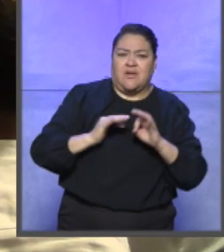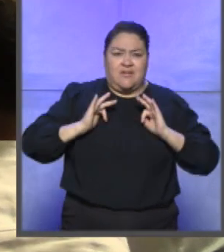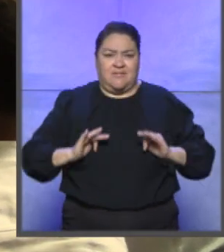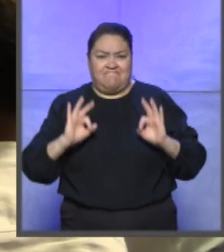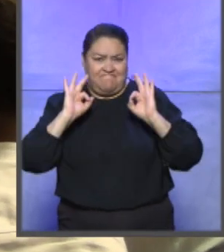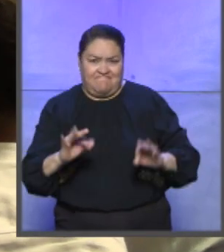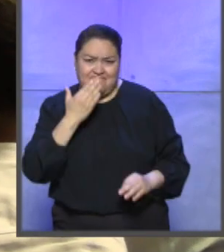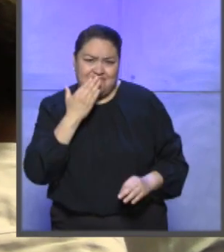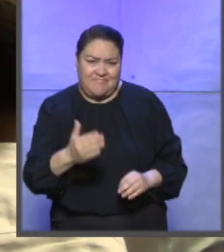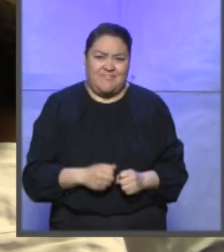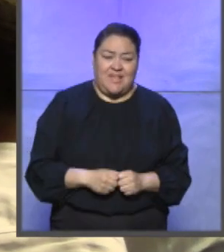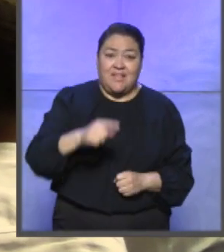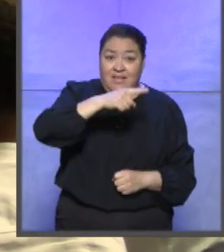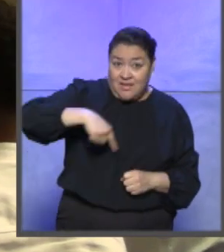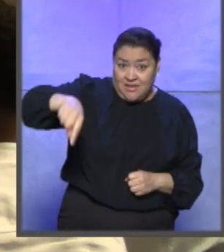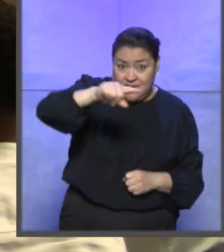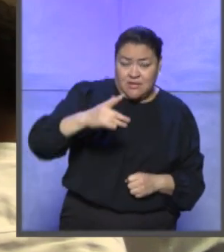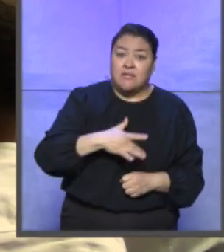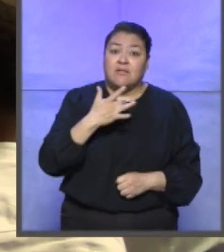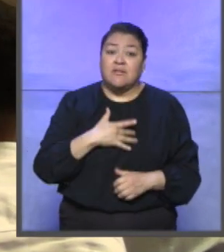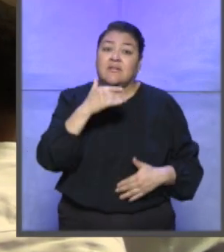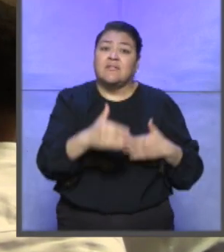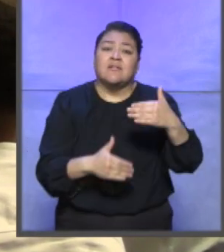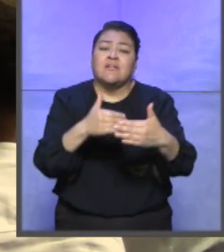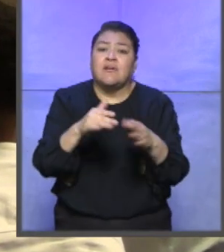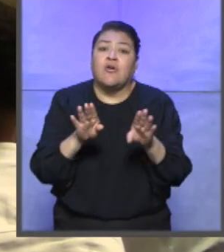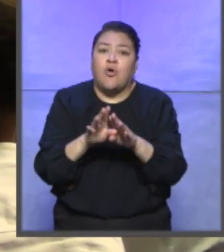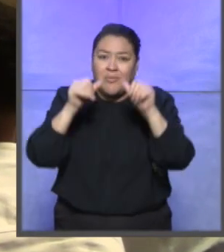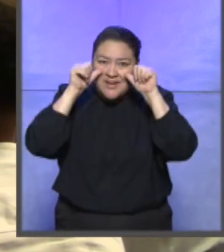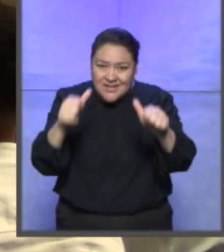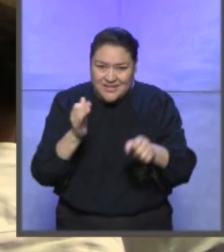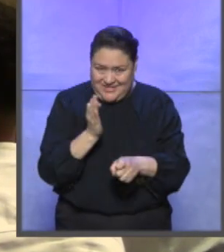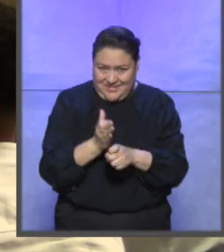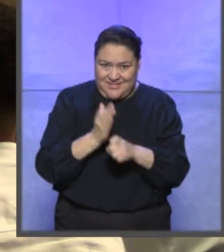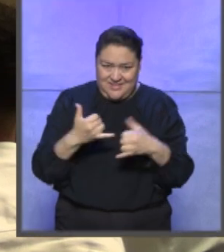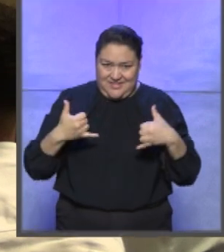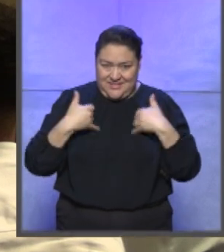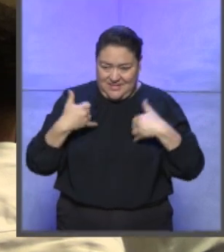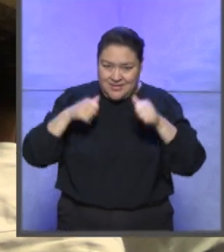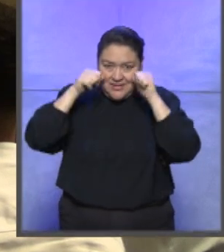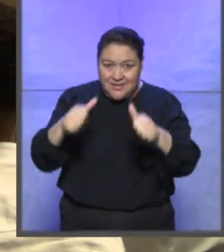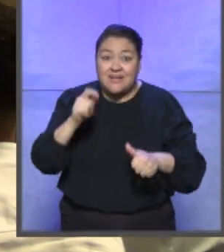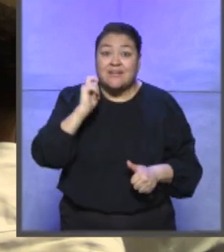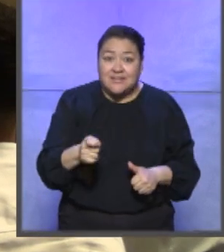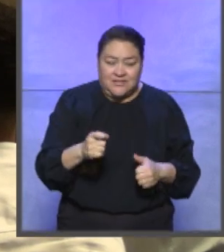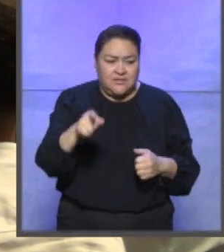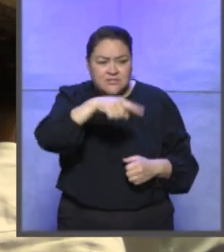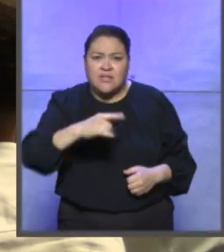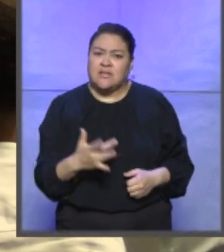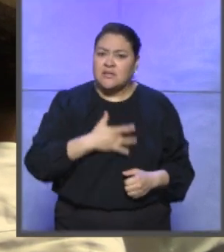y derechos. Estos espacios, al final lo que vamos a escuchar a lo largo de este escuchatorio, son